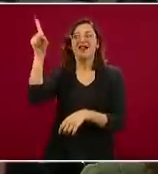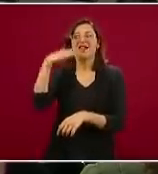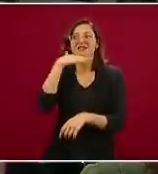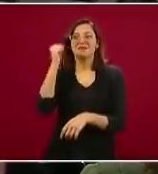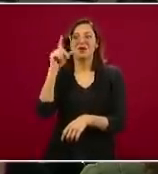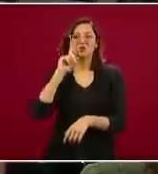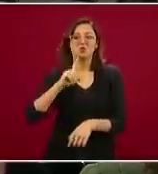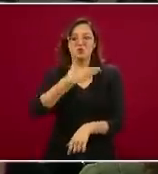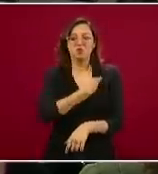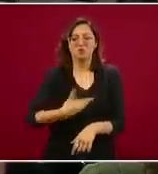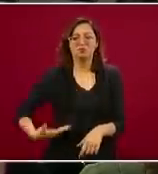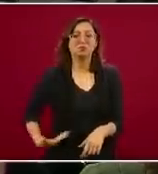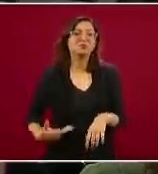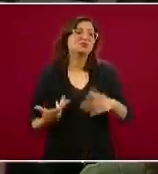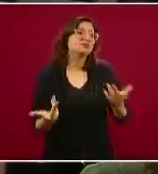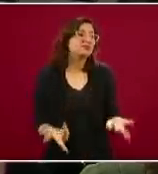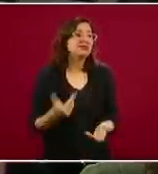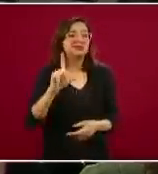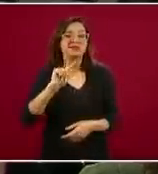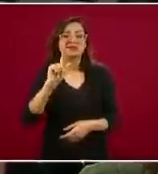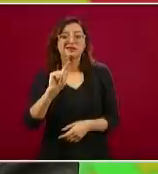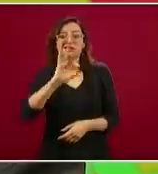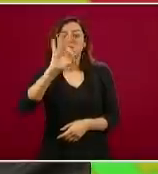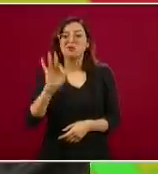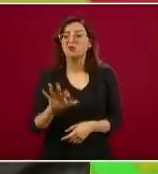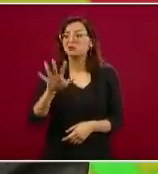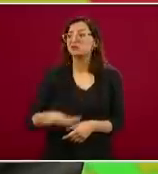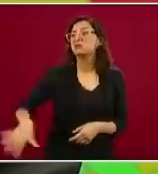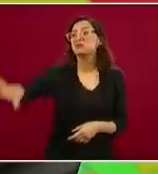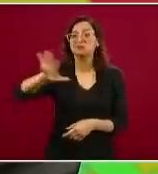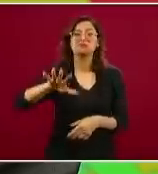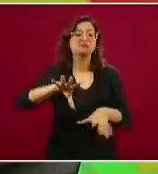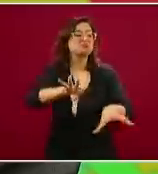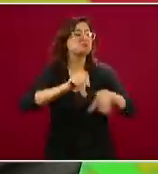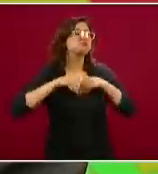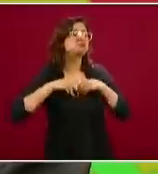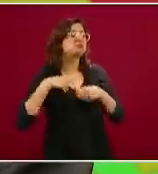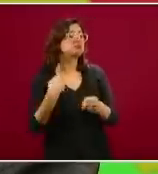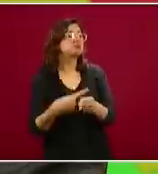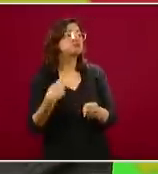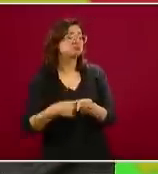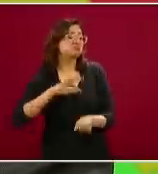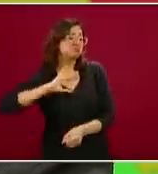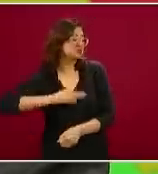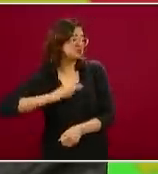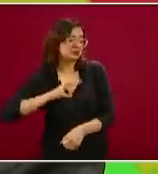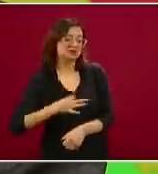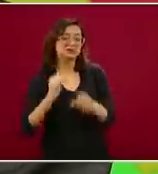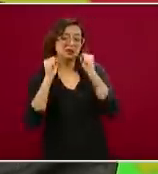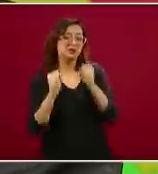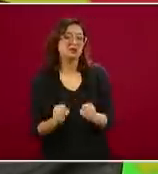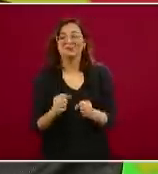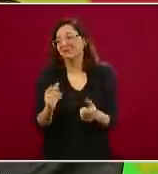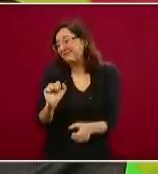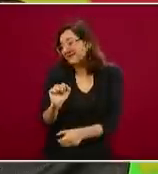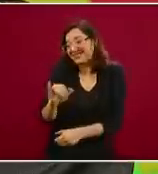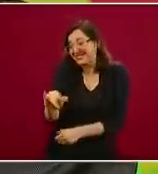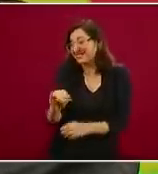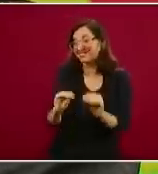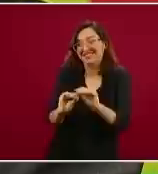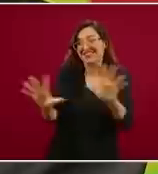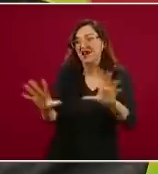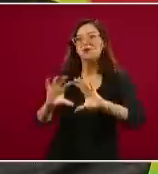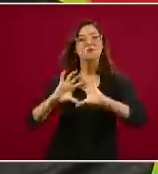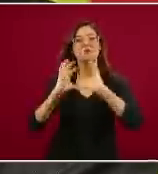decía hasta 70% de la población alemana va a estar infectada. Sí, en todo el mundo lo más probable es